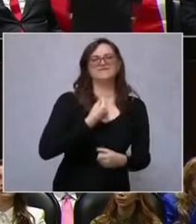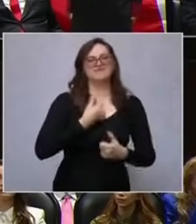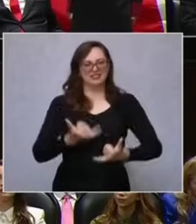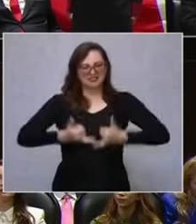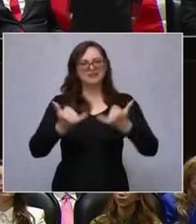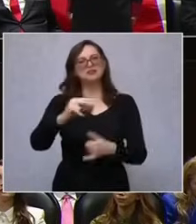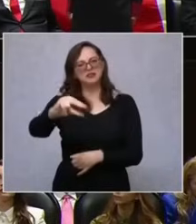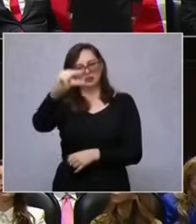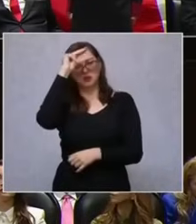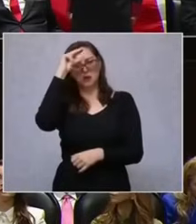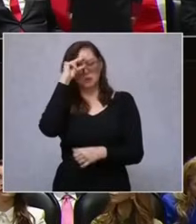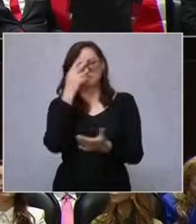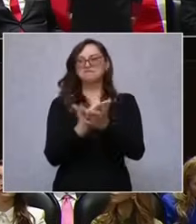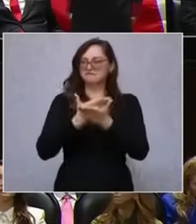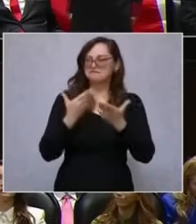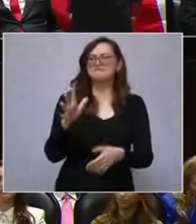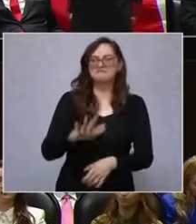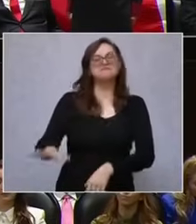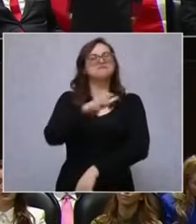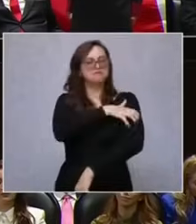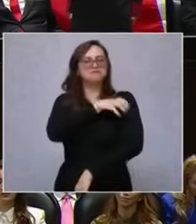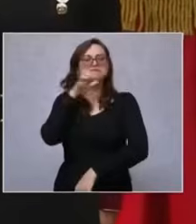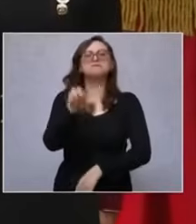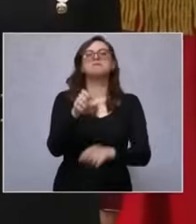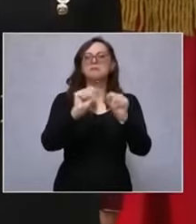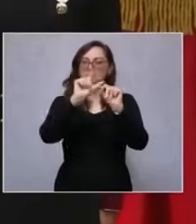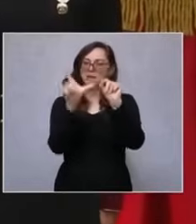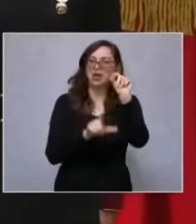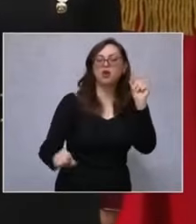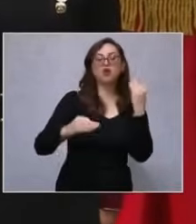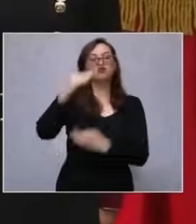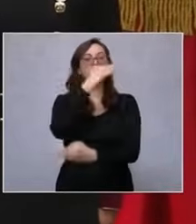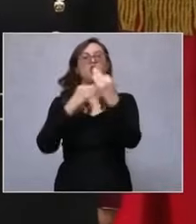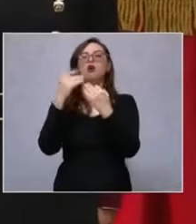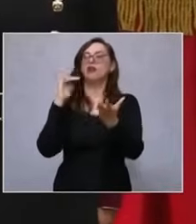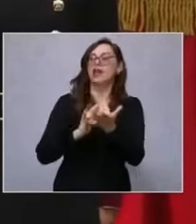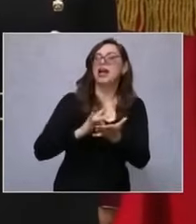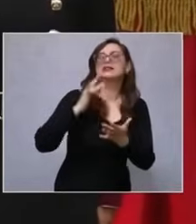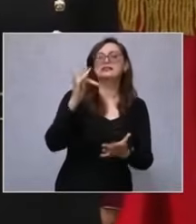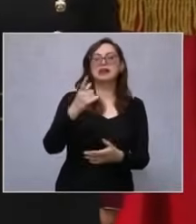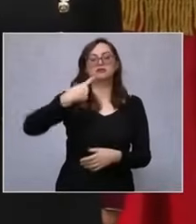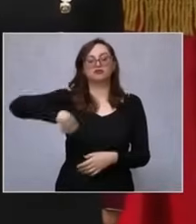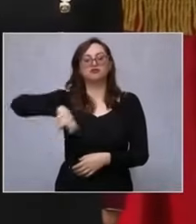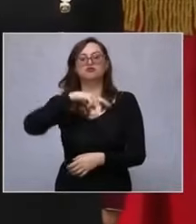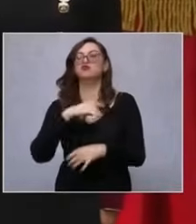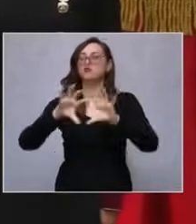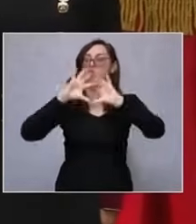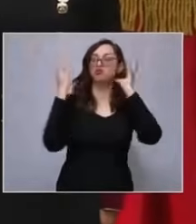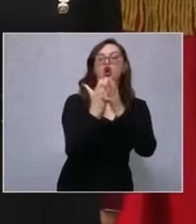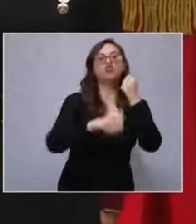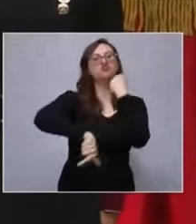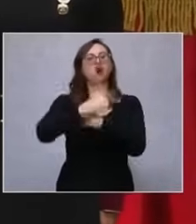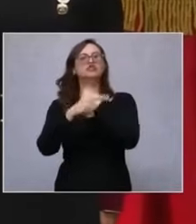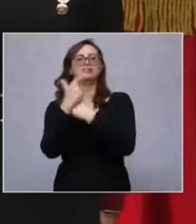hoy empoderado. Y hoy México, claro, gracias que sí, a todas y todos, somos la doceava economía del